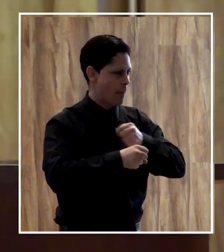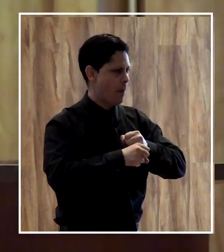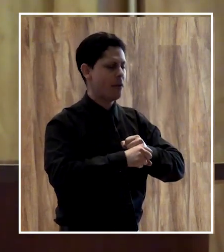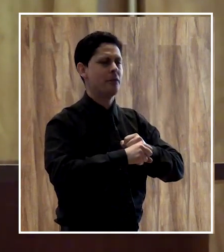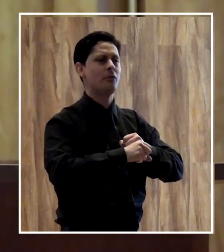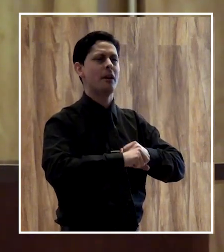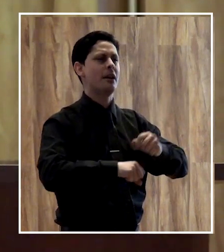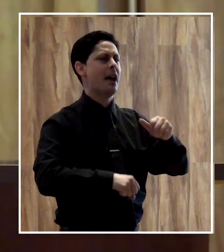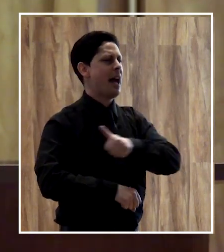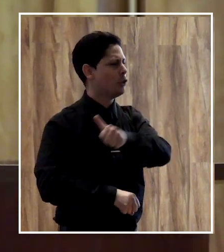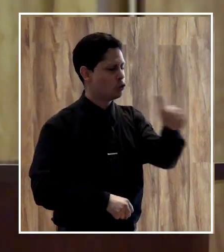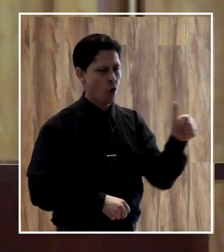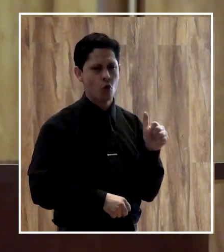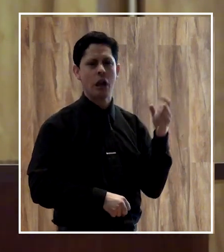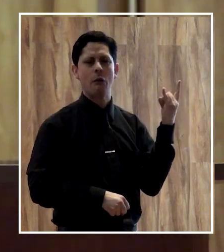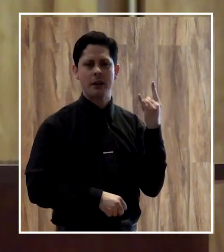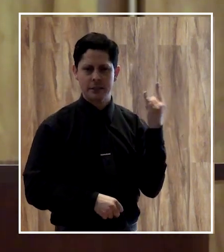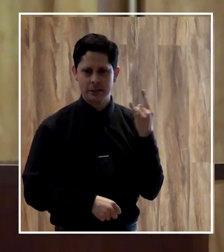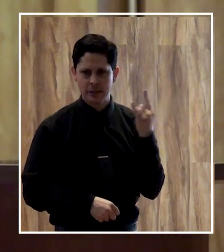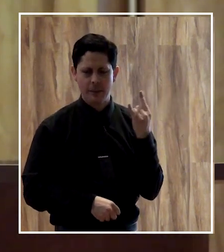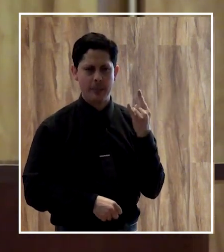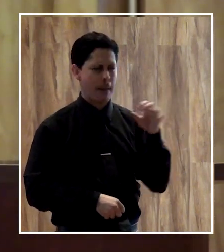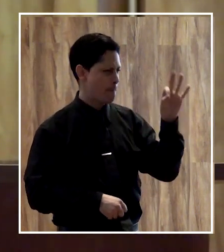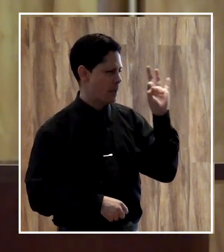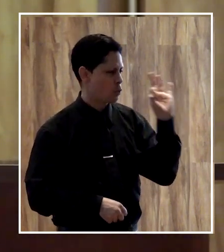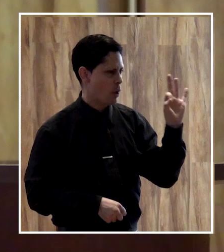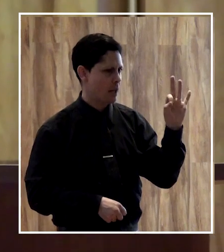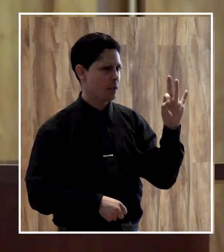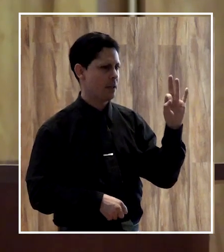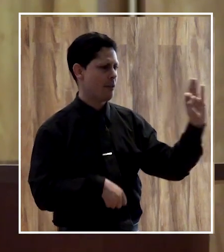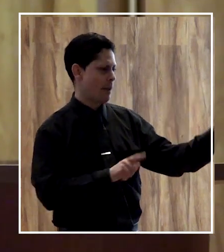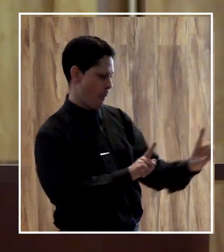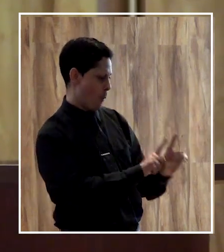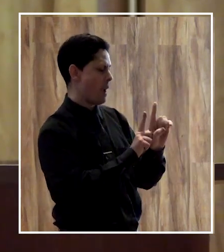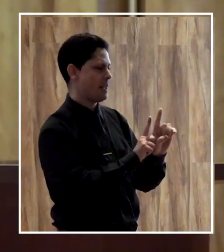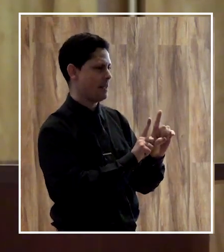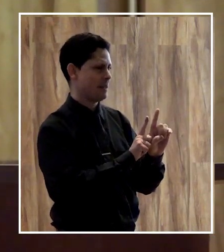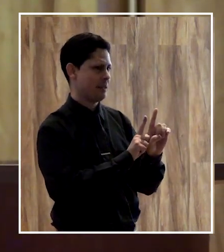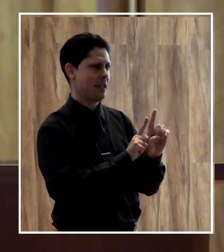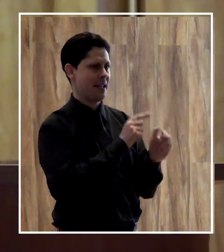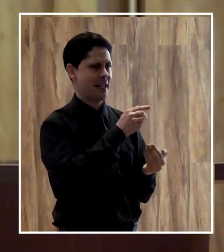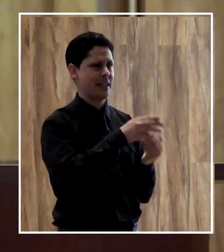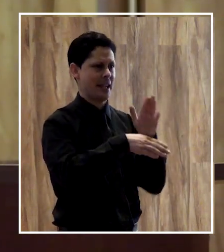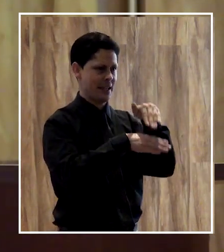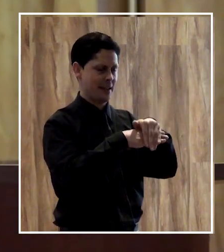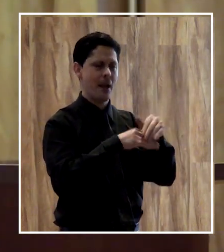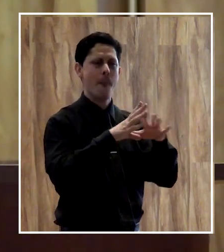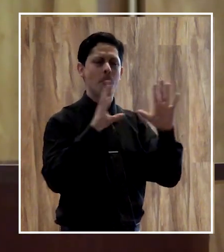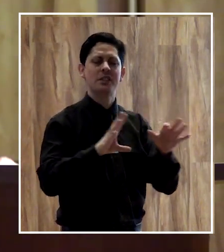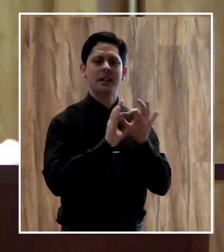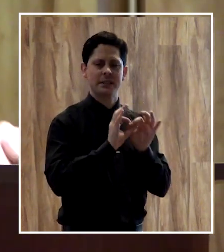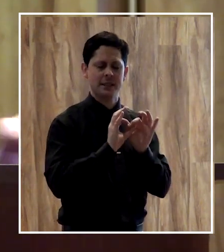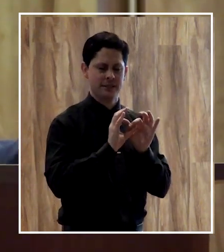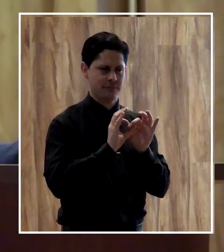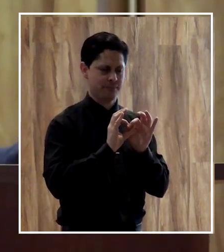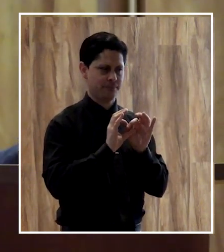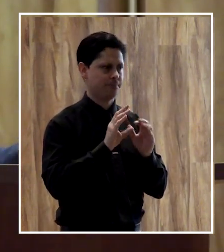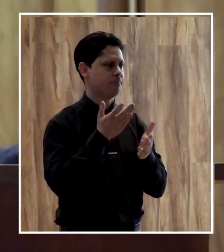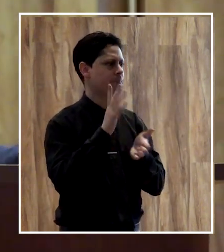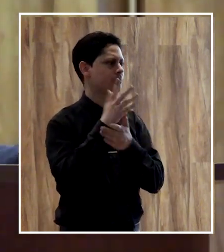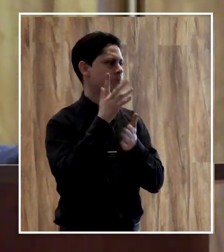y otra vez más a todos, a la universidad en particular y a quienes me acompañan esta tarde. Muchas gracias.